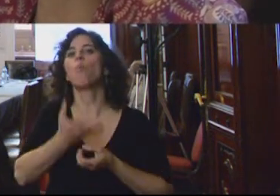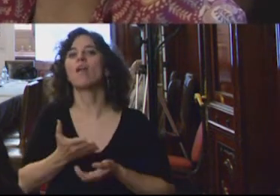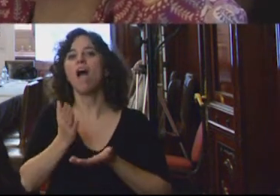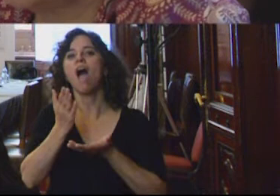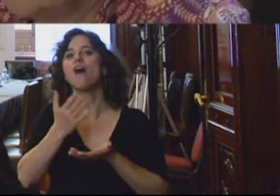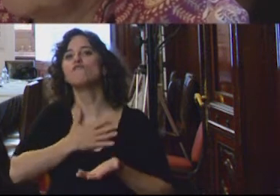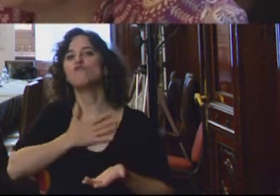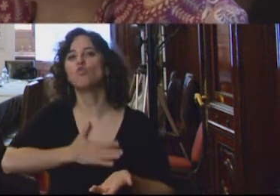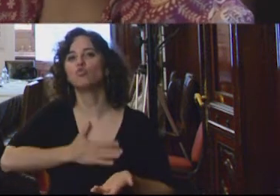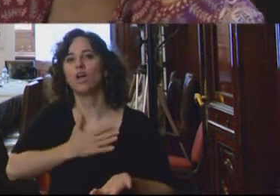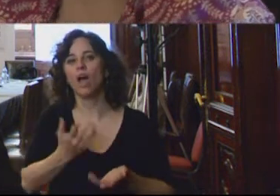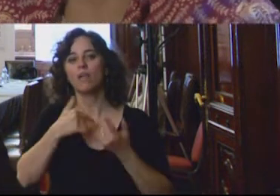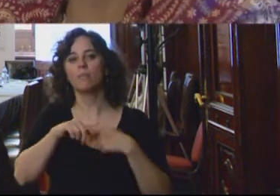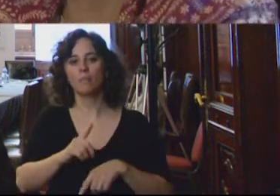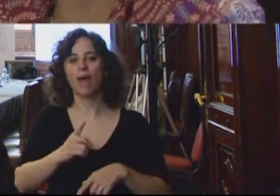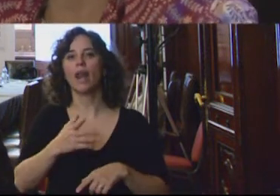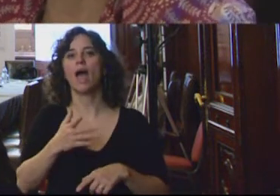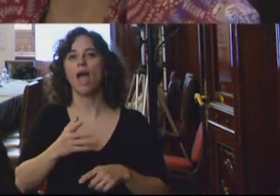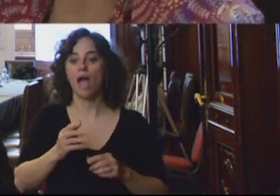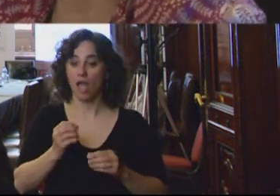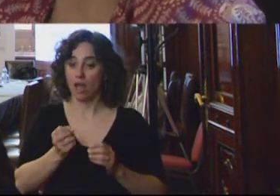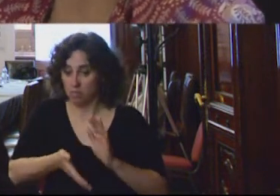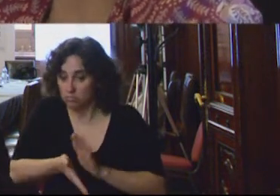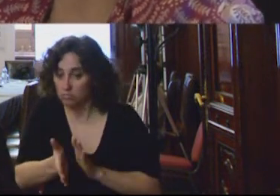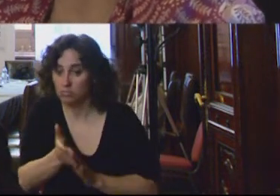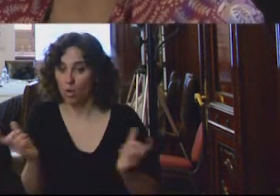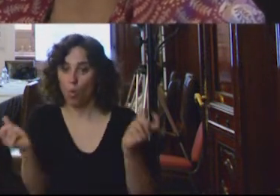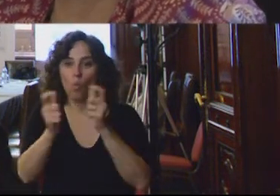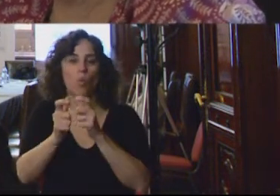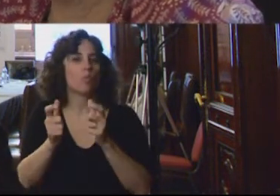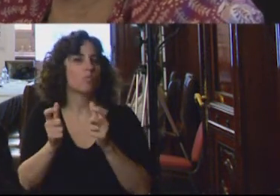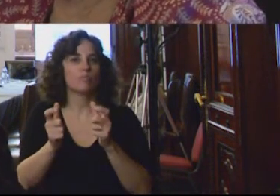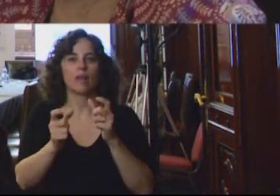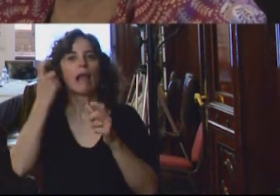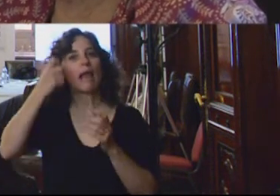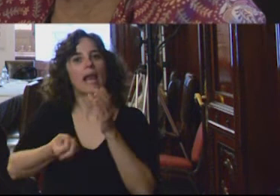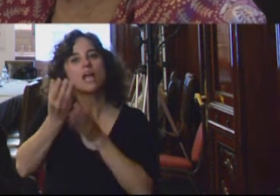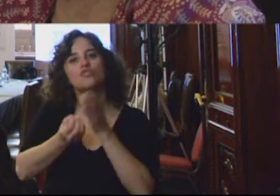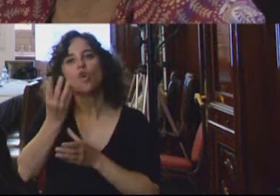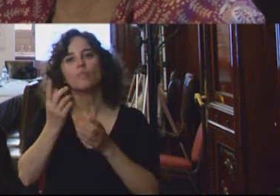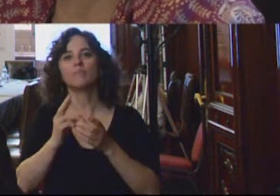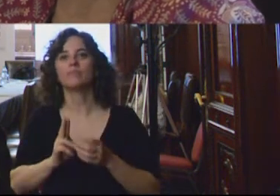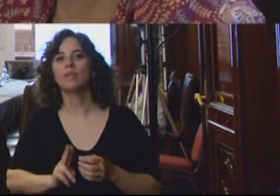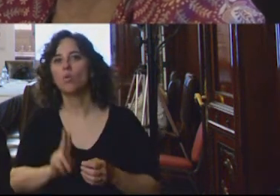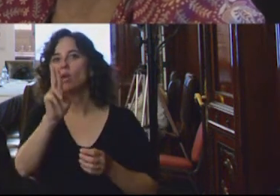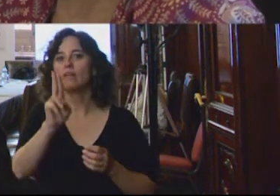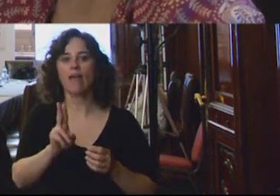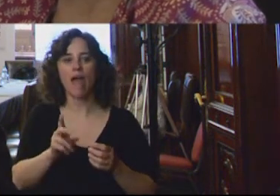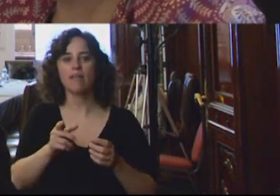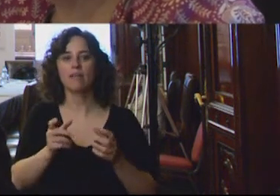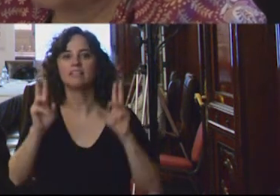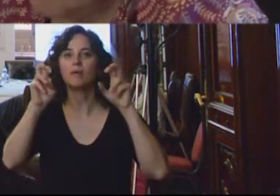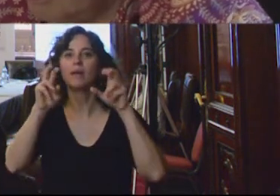la reciente creación de una unidad temática acá en la CIDH, para